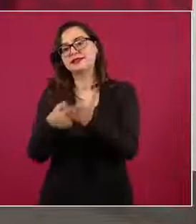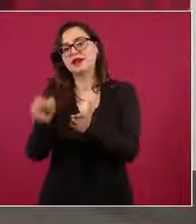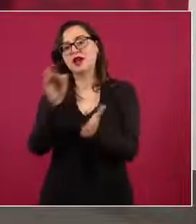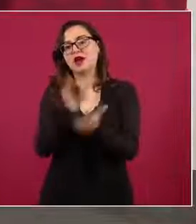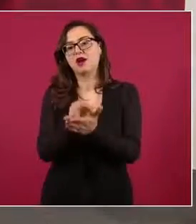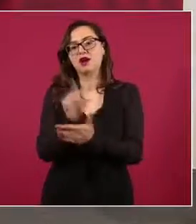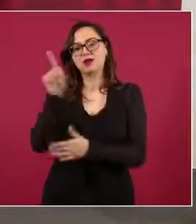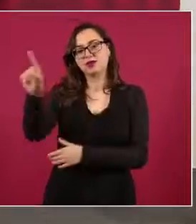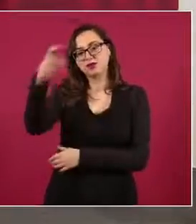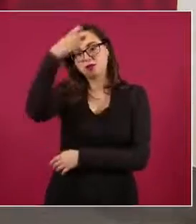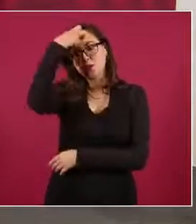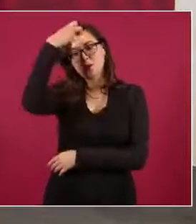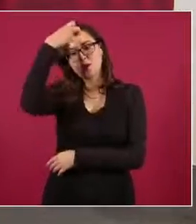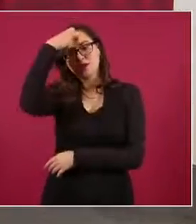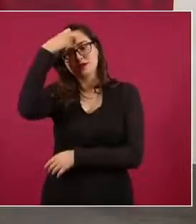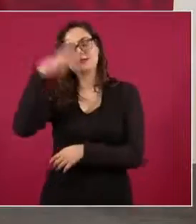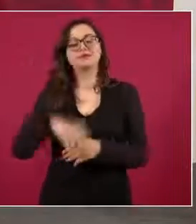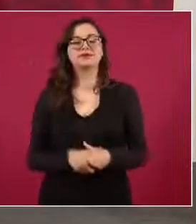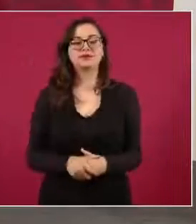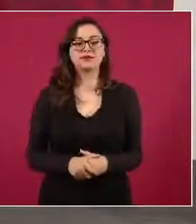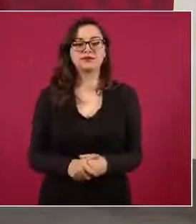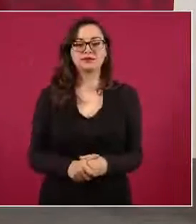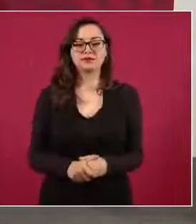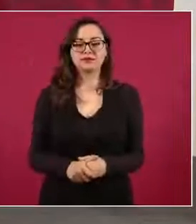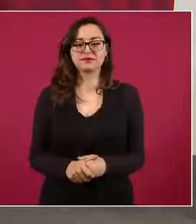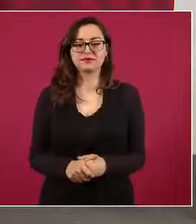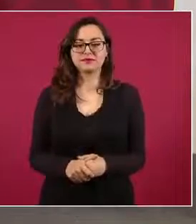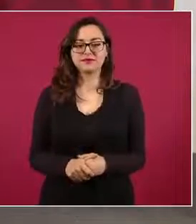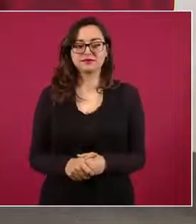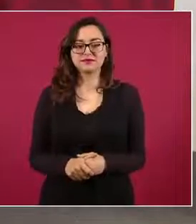De los niños héroes. ¿Eh?